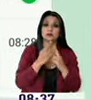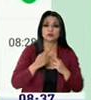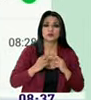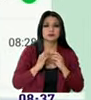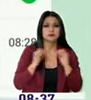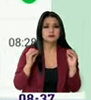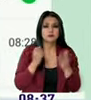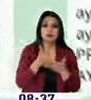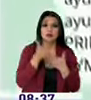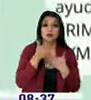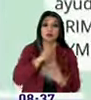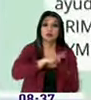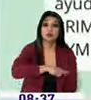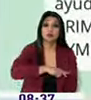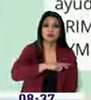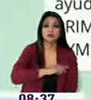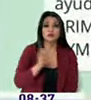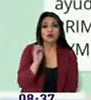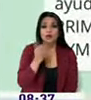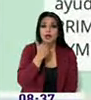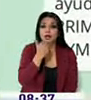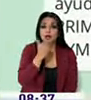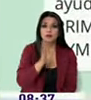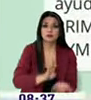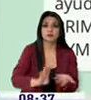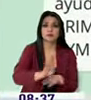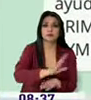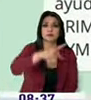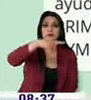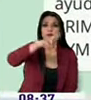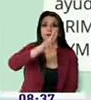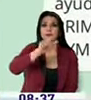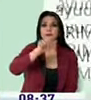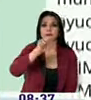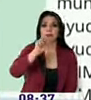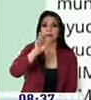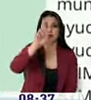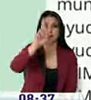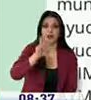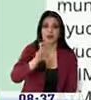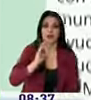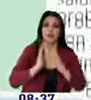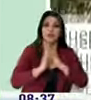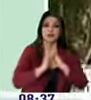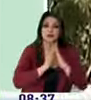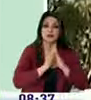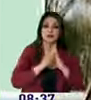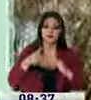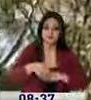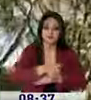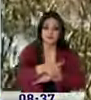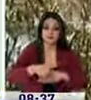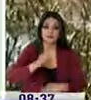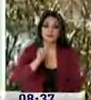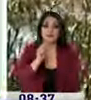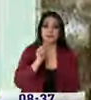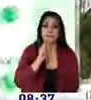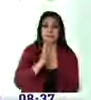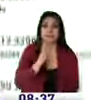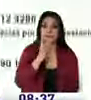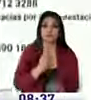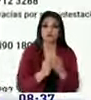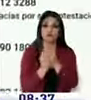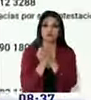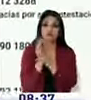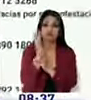favor ayúdenos para que el municipio o alguien, barrio Primavera Alta, Las Casas, pasaje Enriqueta Aimer, miren el tamaño de los